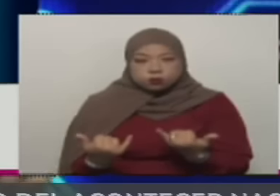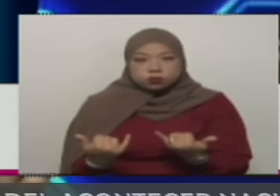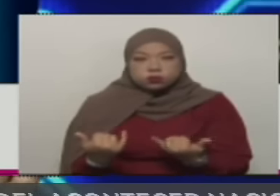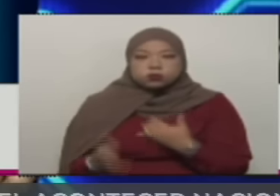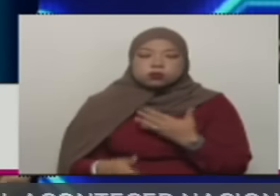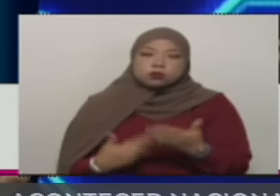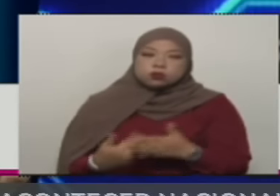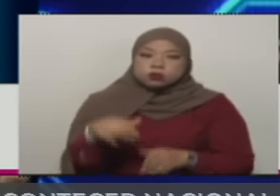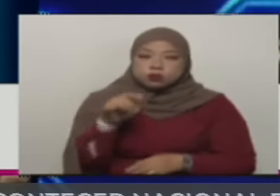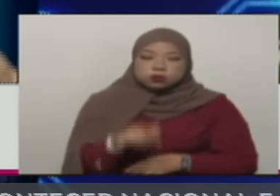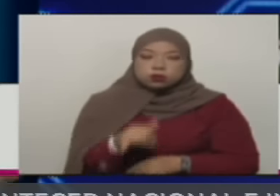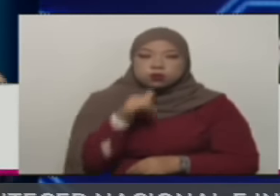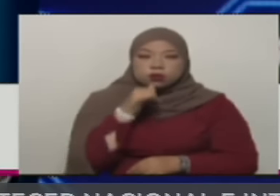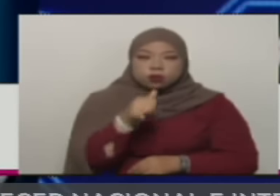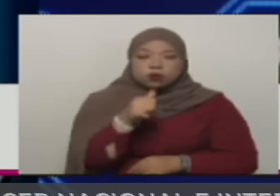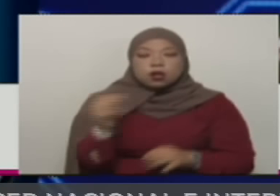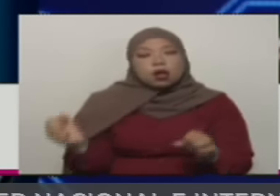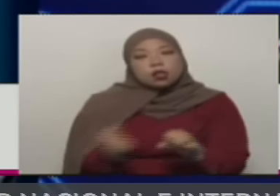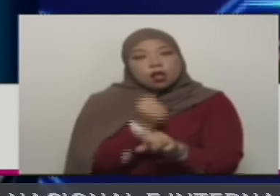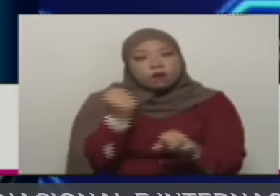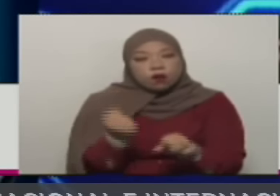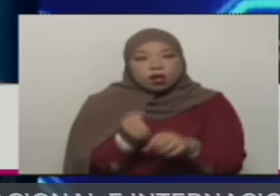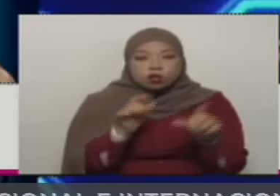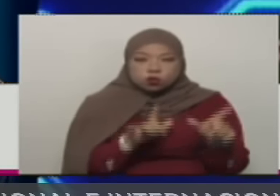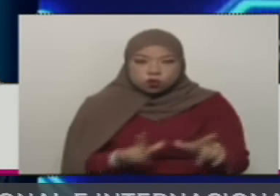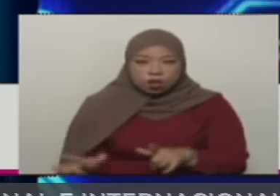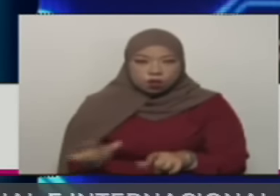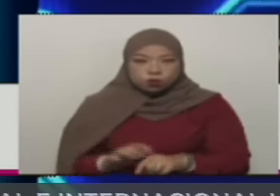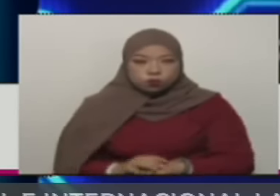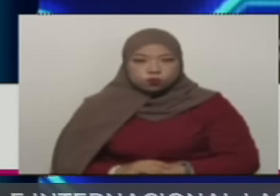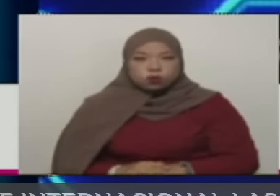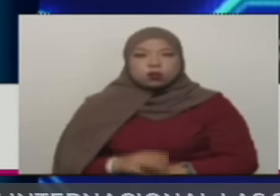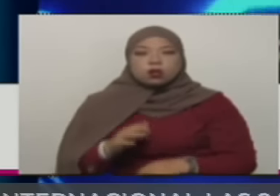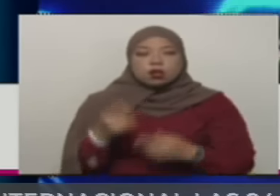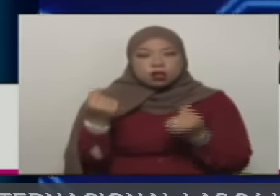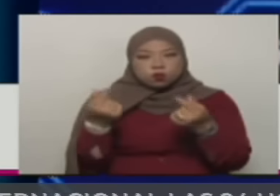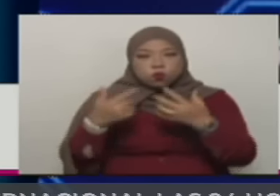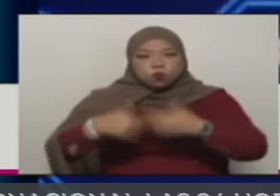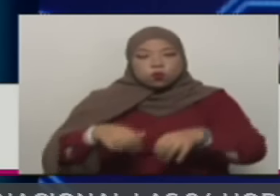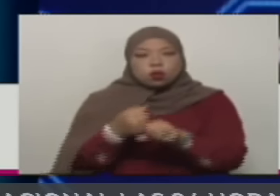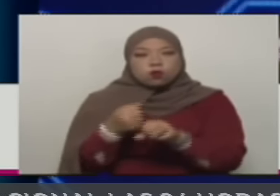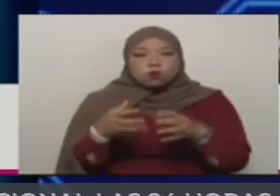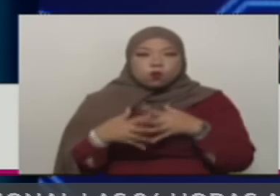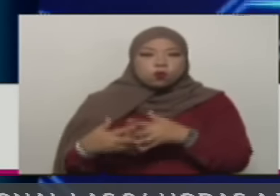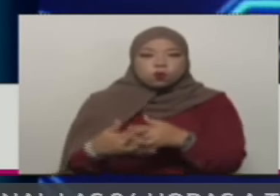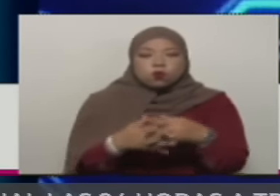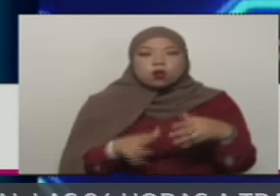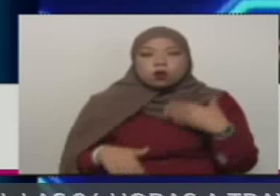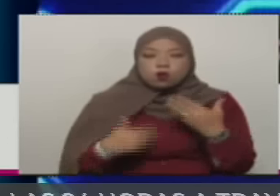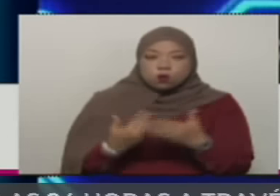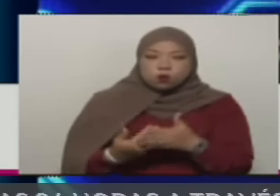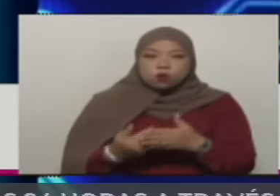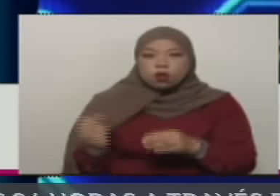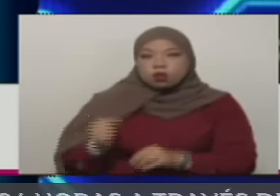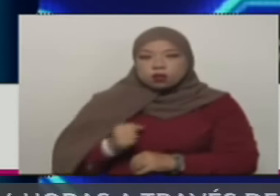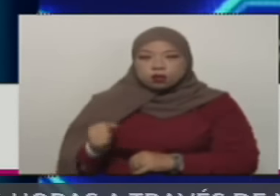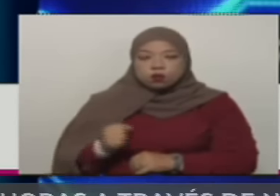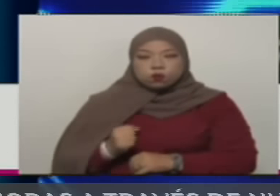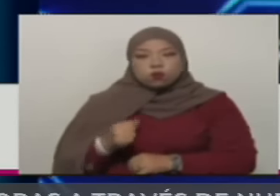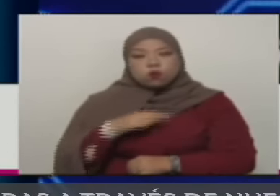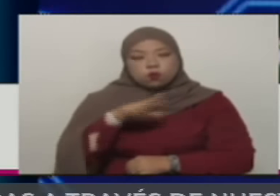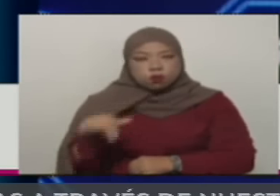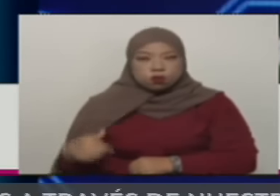aquí trabajando ya. Así que a los inversionistas de Estados Unidos les digo, nosotros somos la garantía de